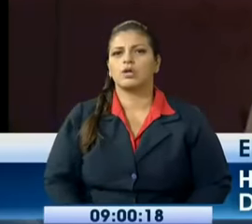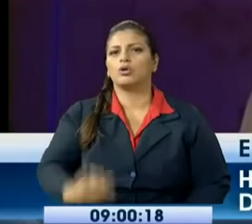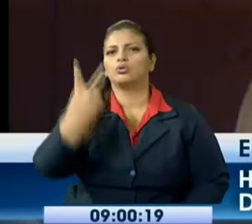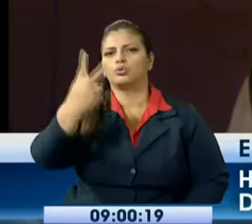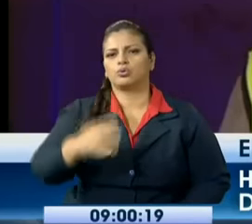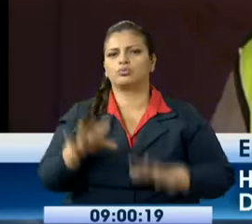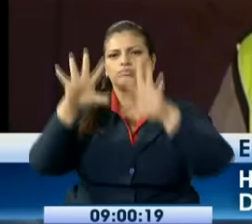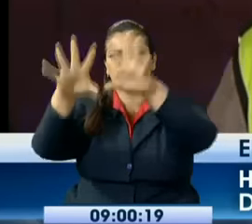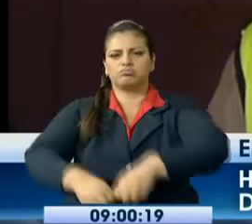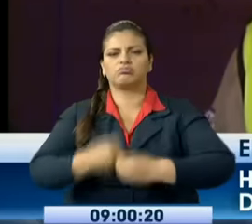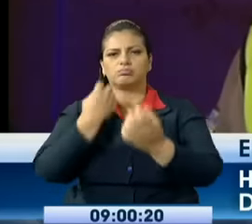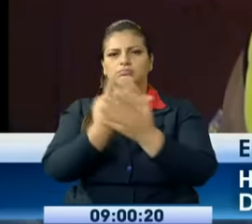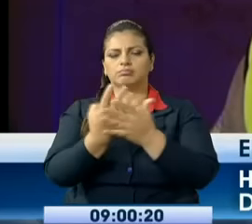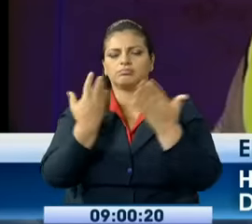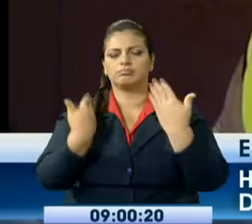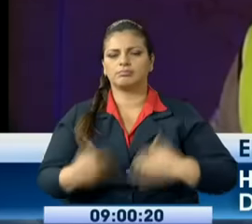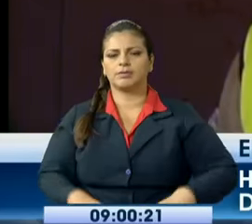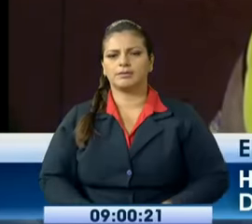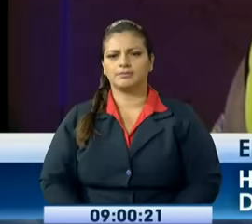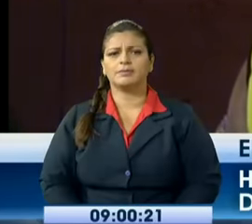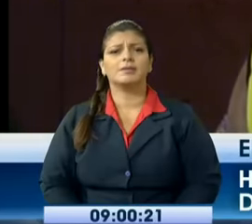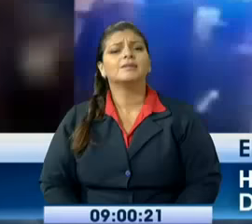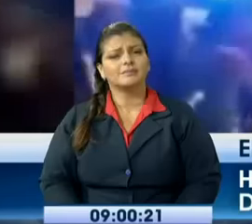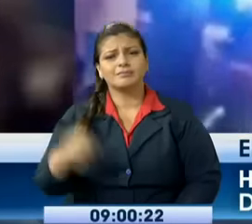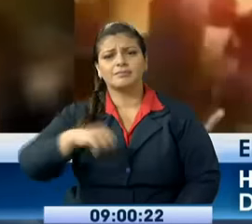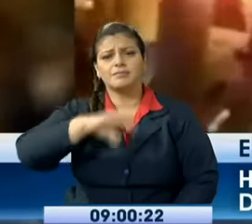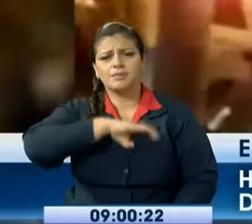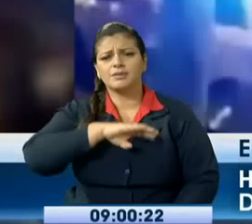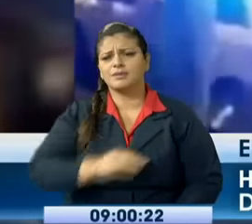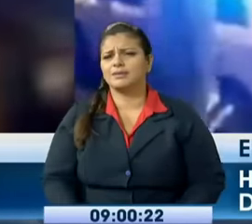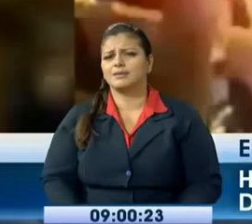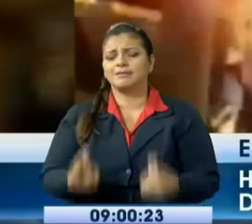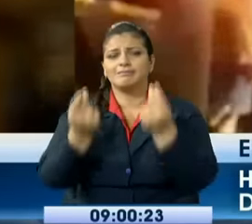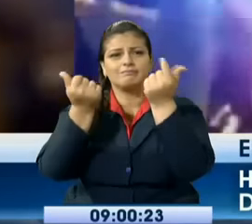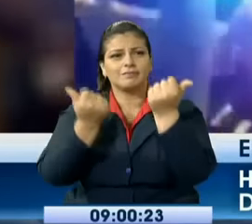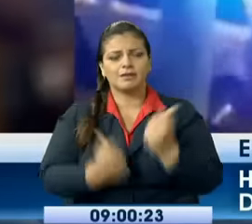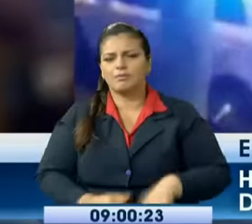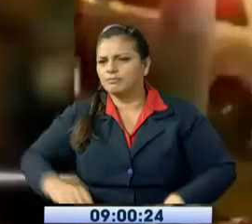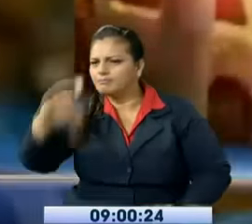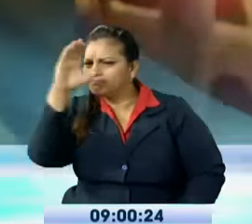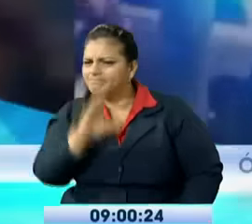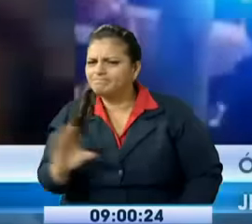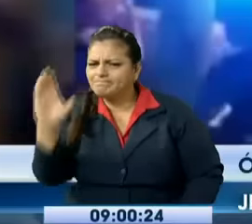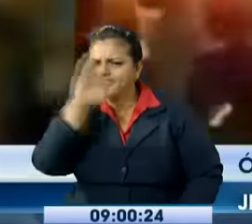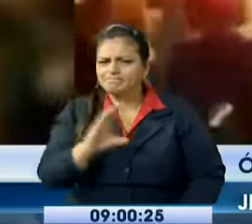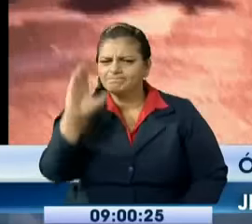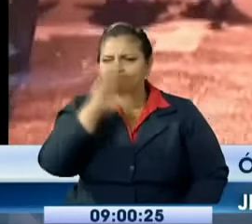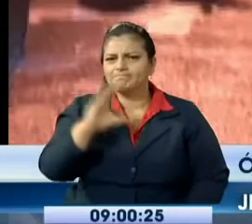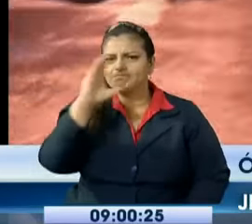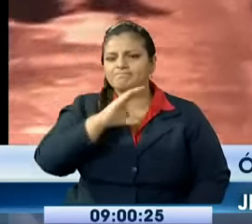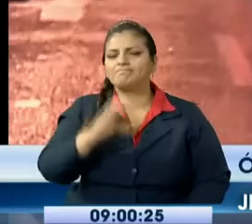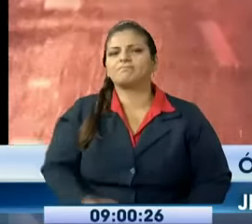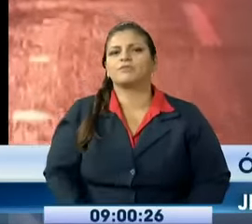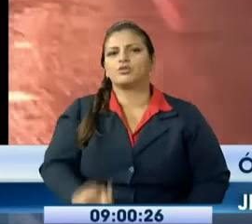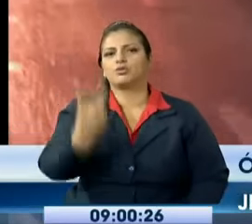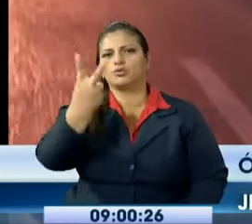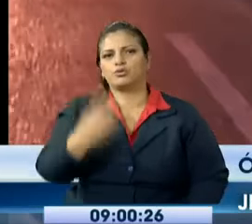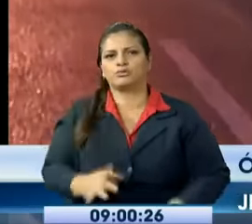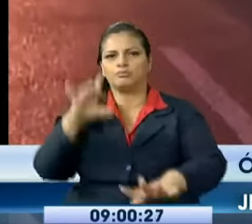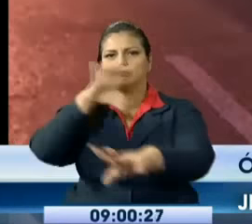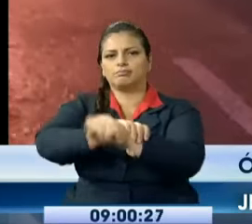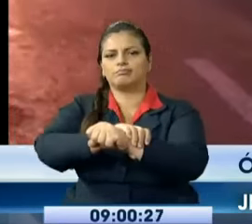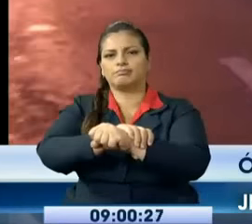labor policial hizo y la presencia hizo que esto se impida, logrando la captura de